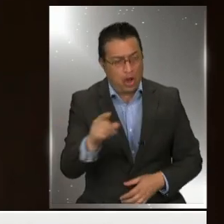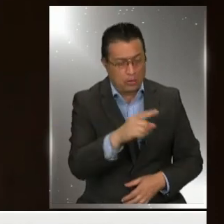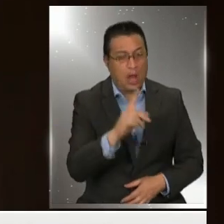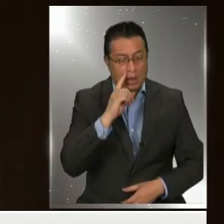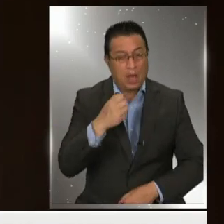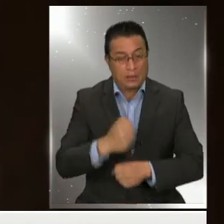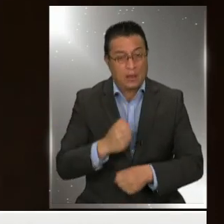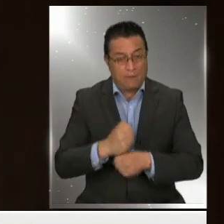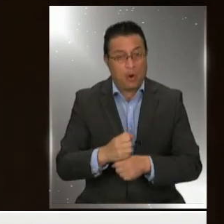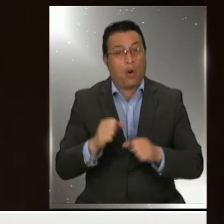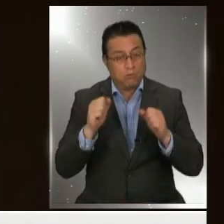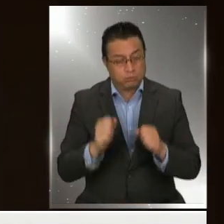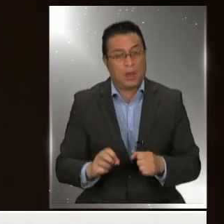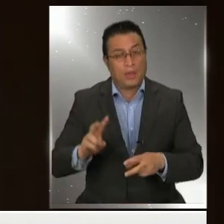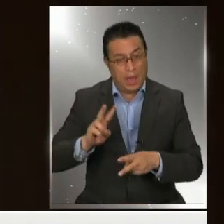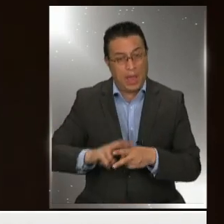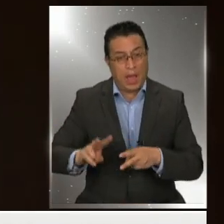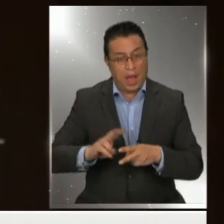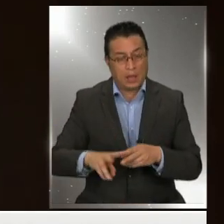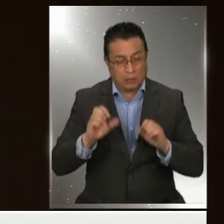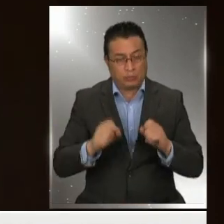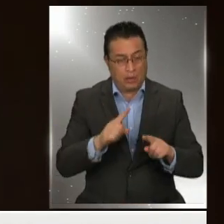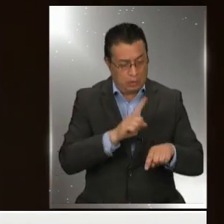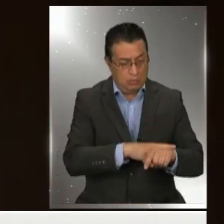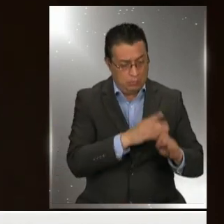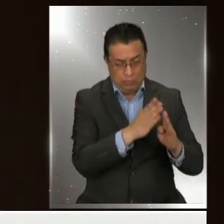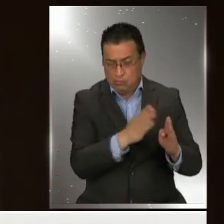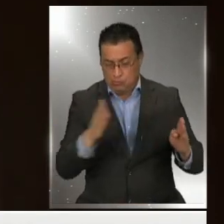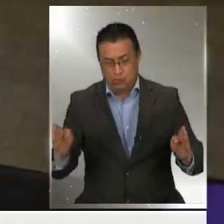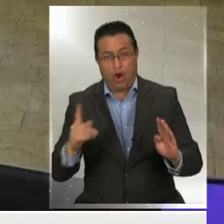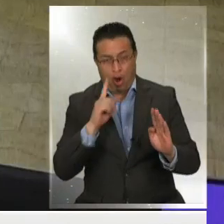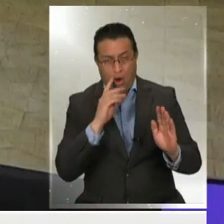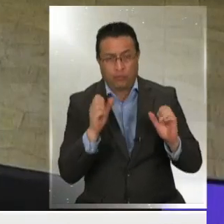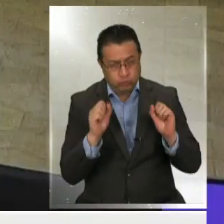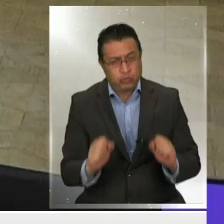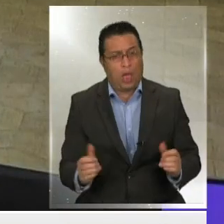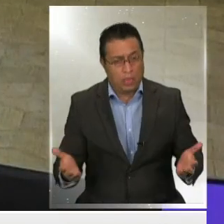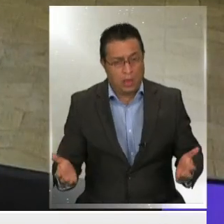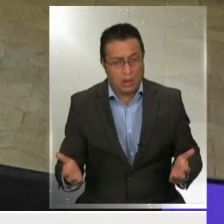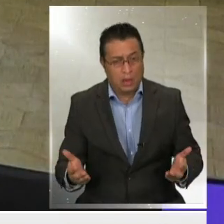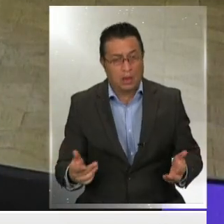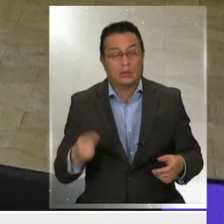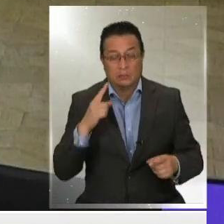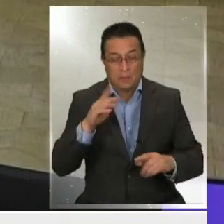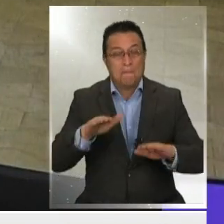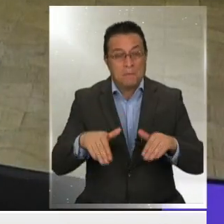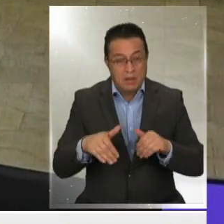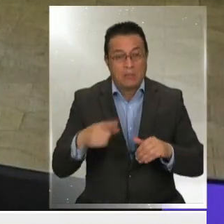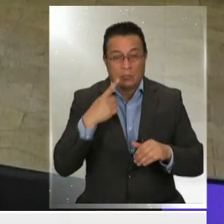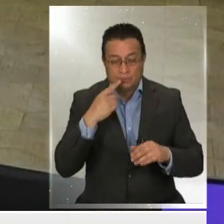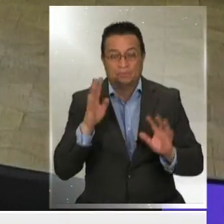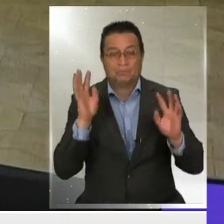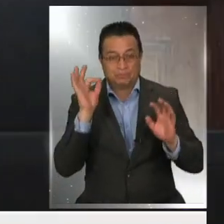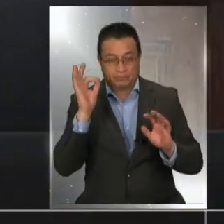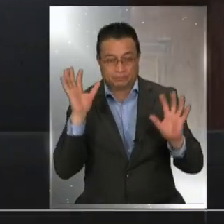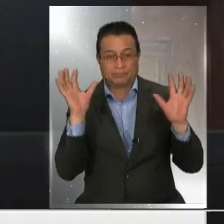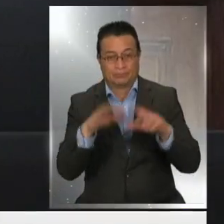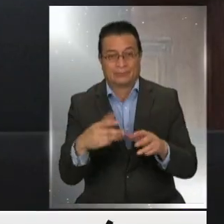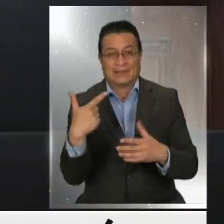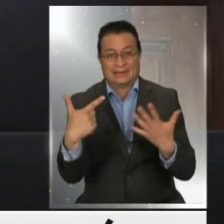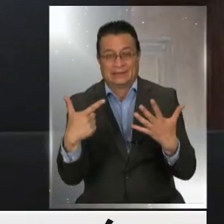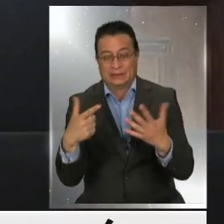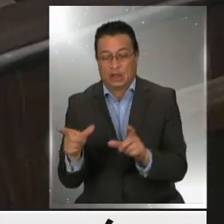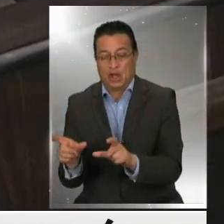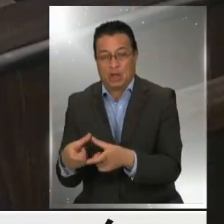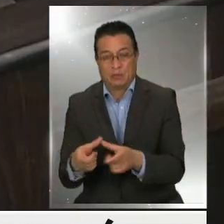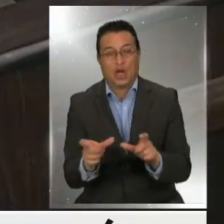trabajo constituyente se puede hacer dentro de los periodos que están contemplados en la Constitución. Por mientras, siguen constituyéndose las 7 comisiones